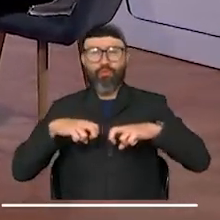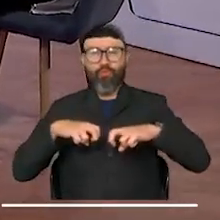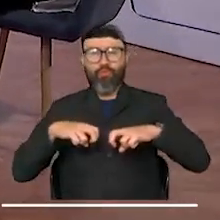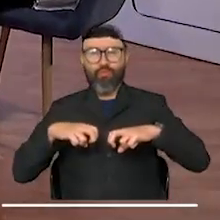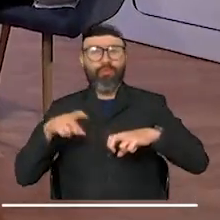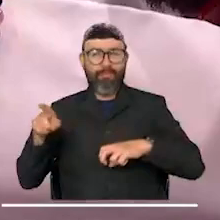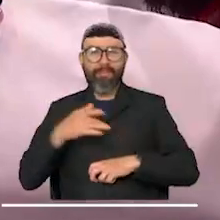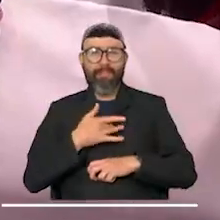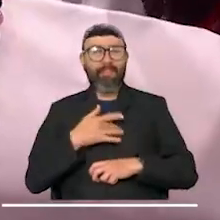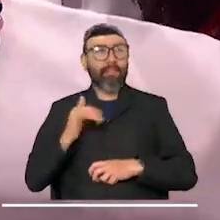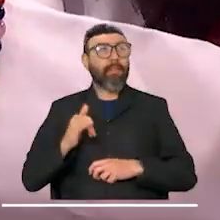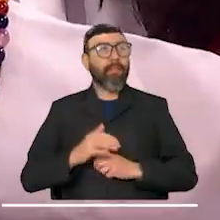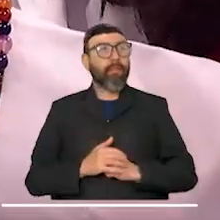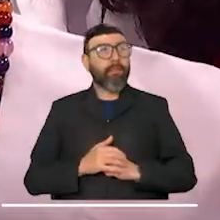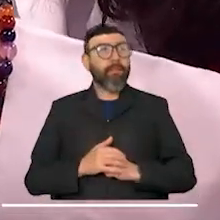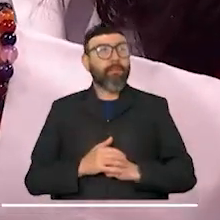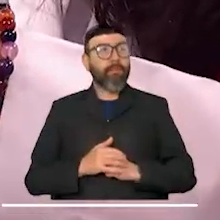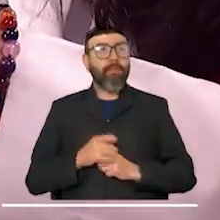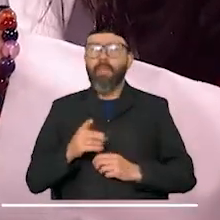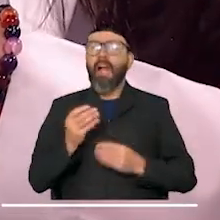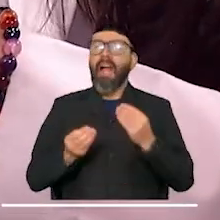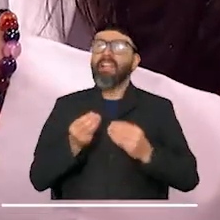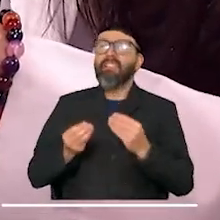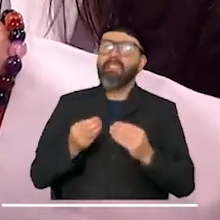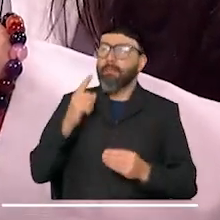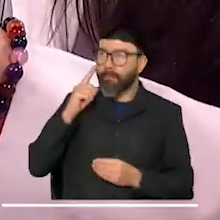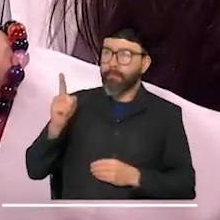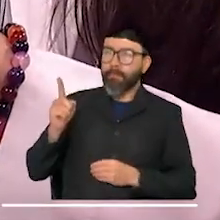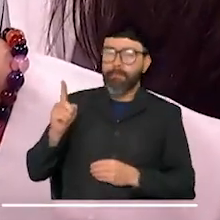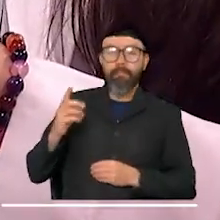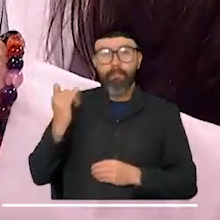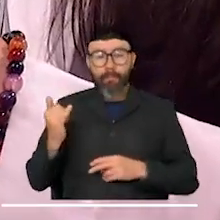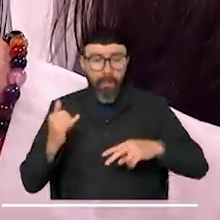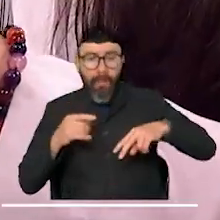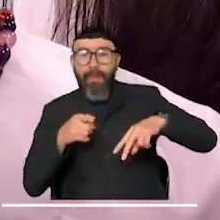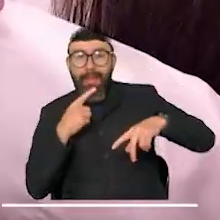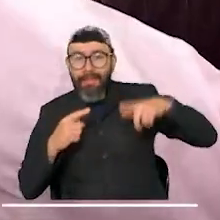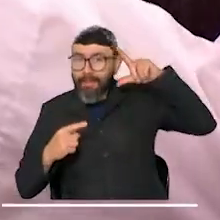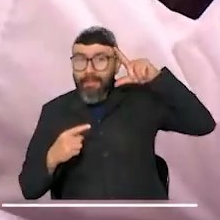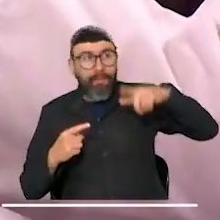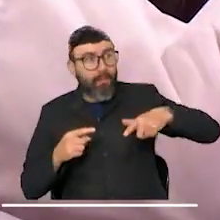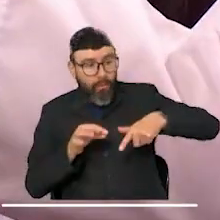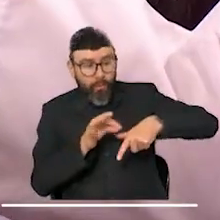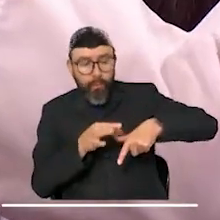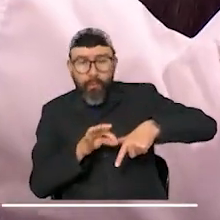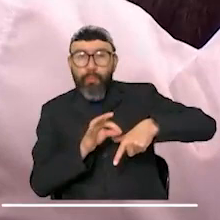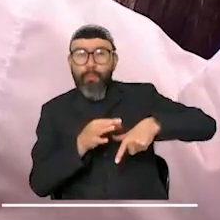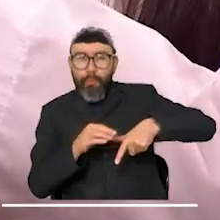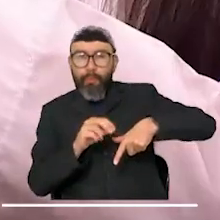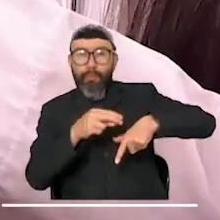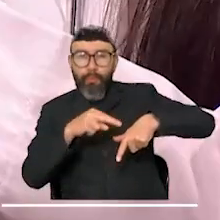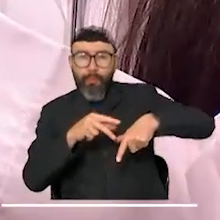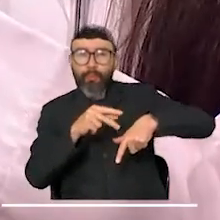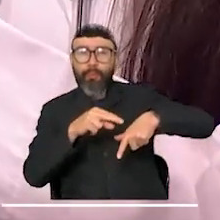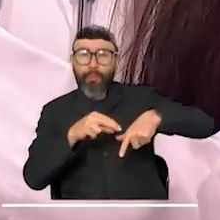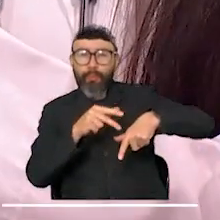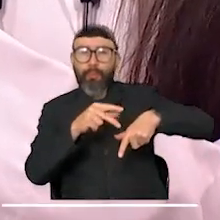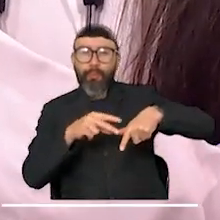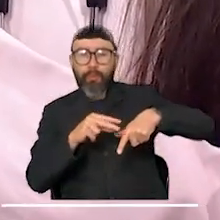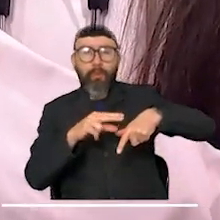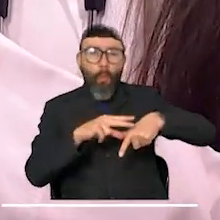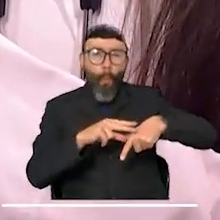entonces lo que va a hacer este aparatito es masajear y hacer una vibración sobre el clítoris hace compresiones en